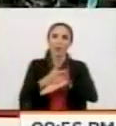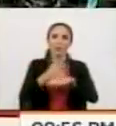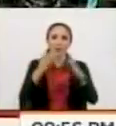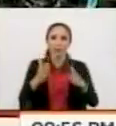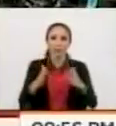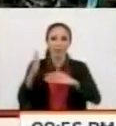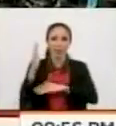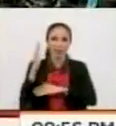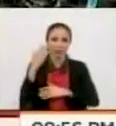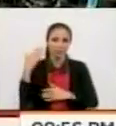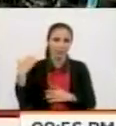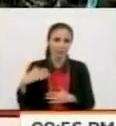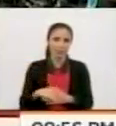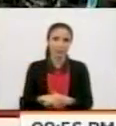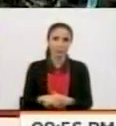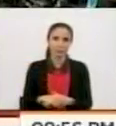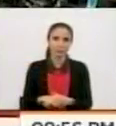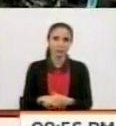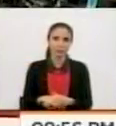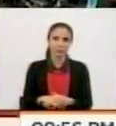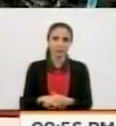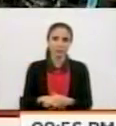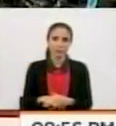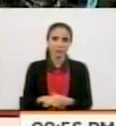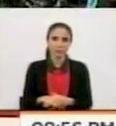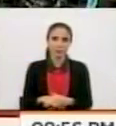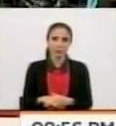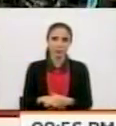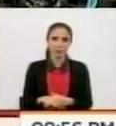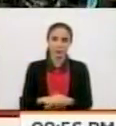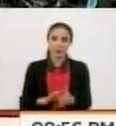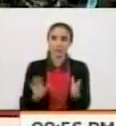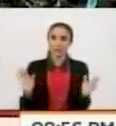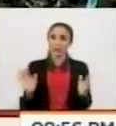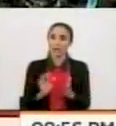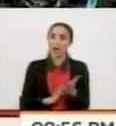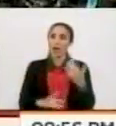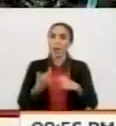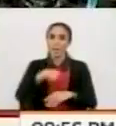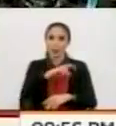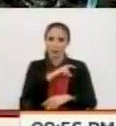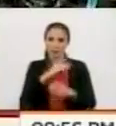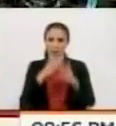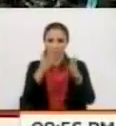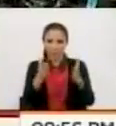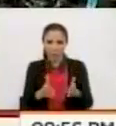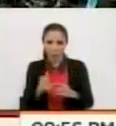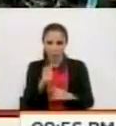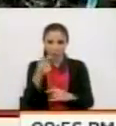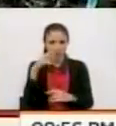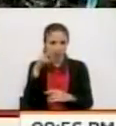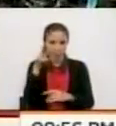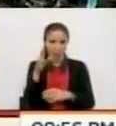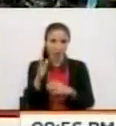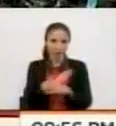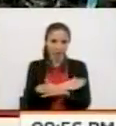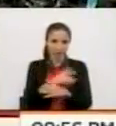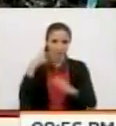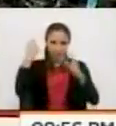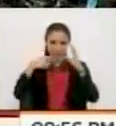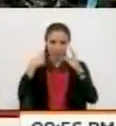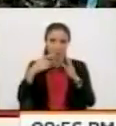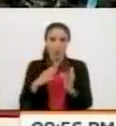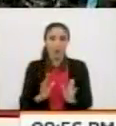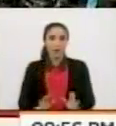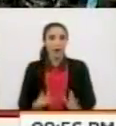España, que fueron los que primero entendieron, que dijeron, nos tienen engañados. nos dicen que todo está bien. Ah, pero dicen que Venezuela está